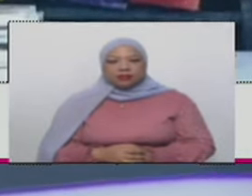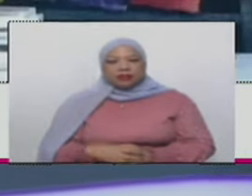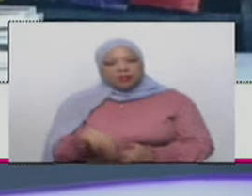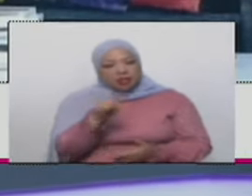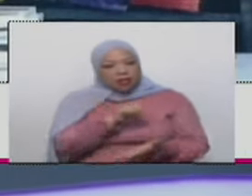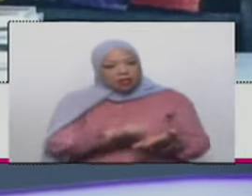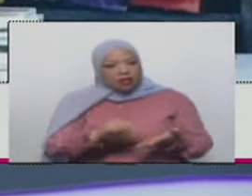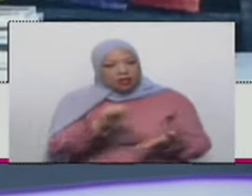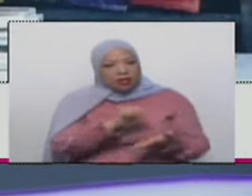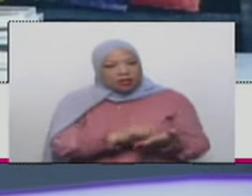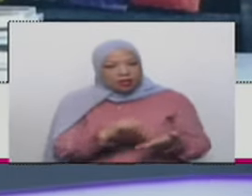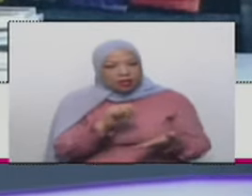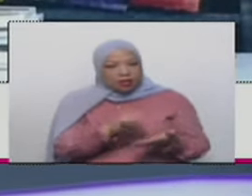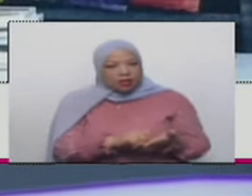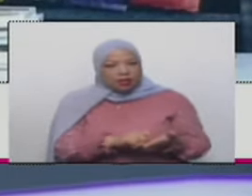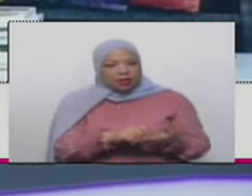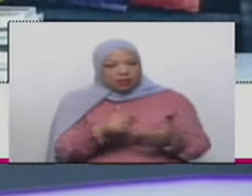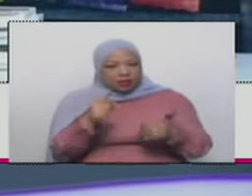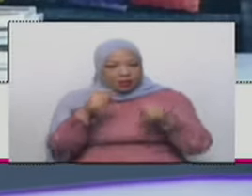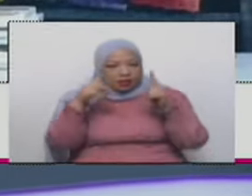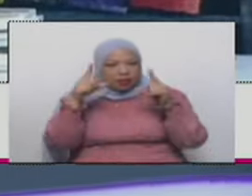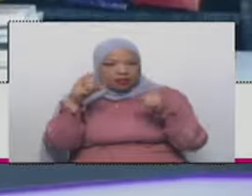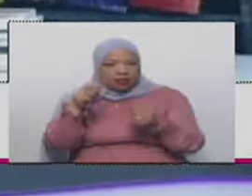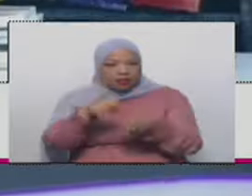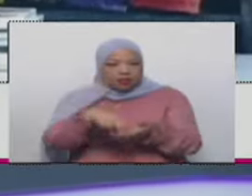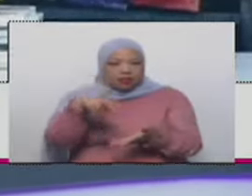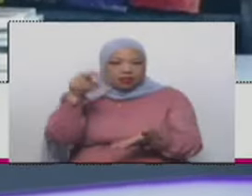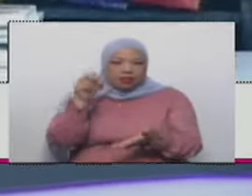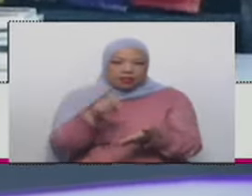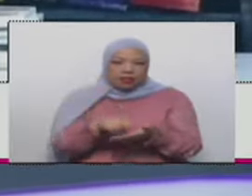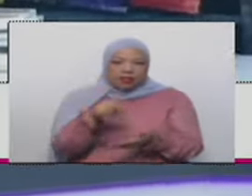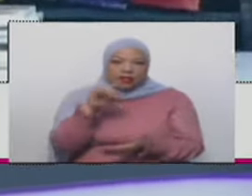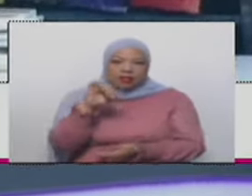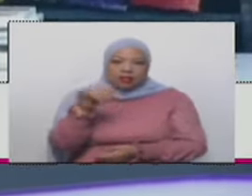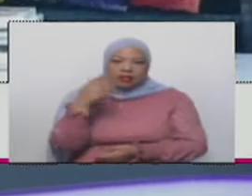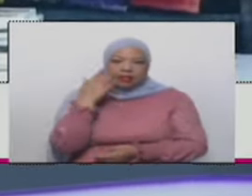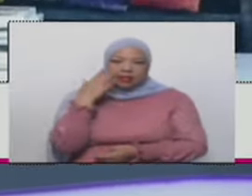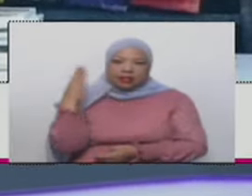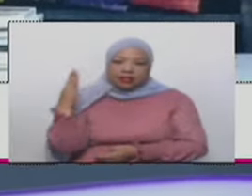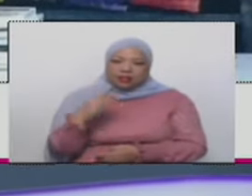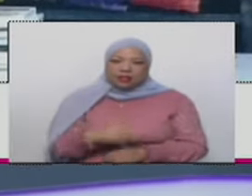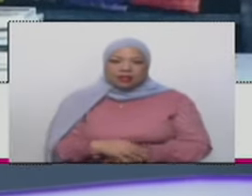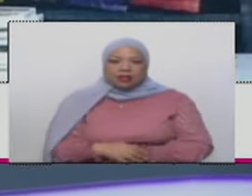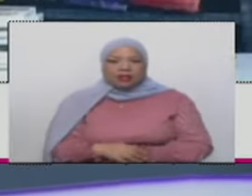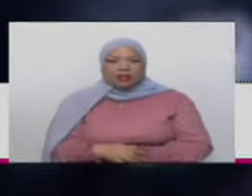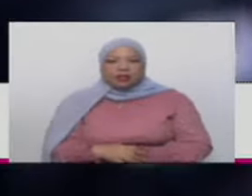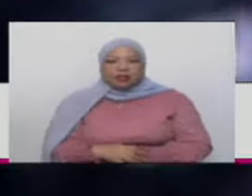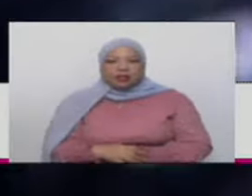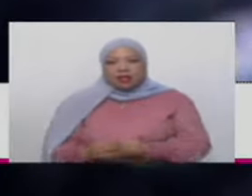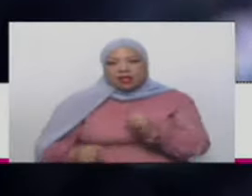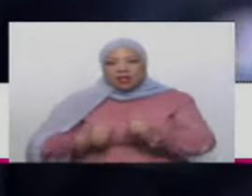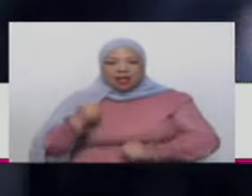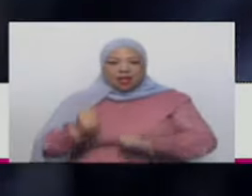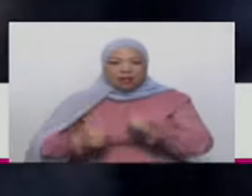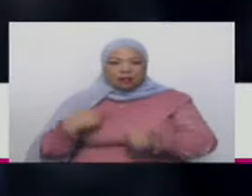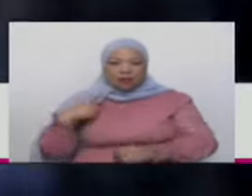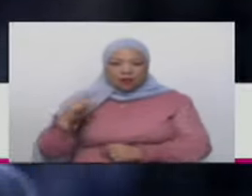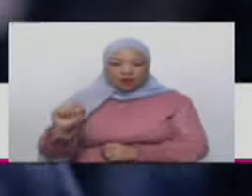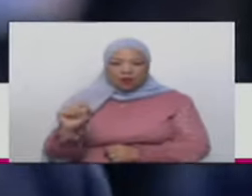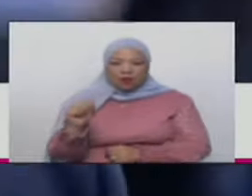escritor, admirador de las iguanas, Miguel Ángel Pérez Pirela. Cayendo y corriendo, Pérez Pirela.